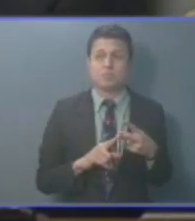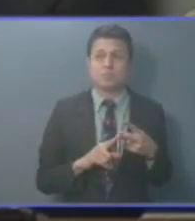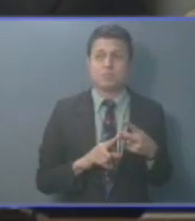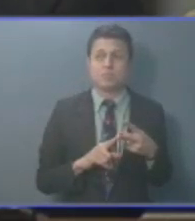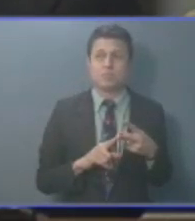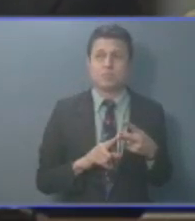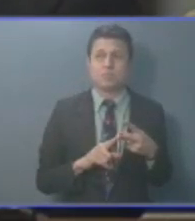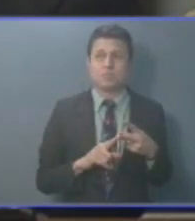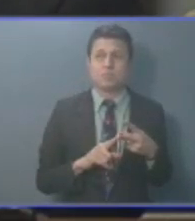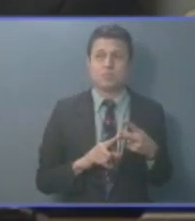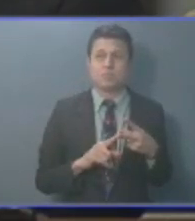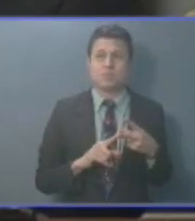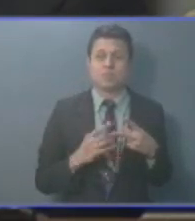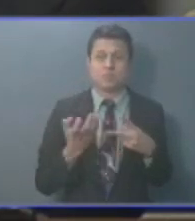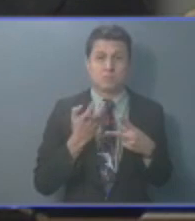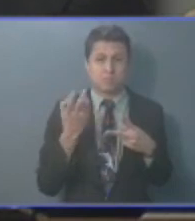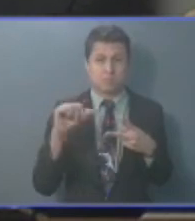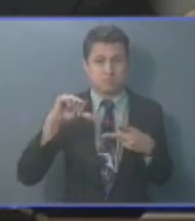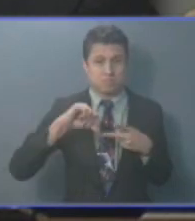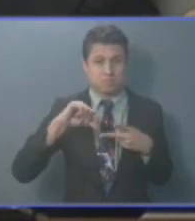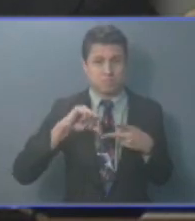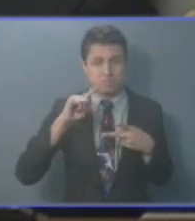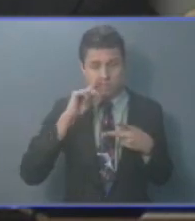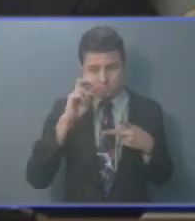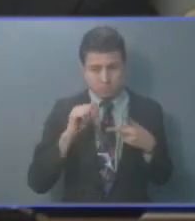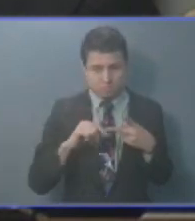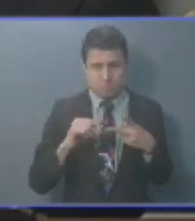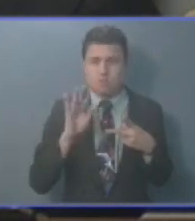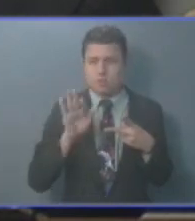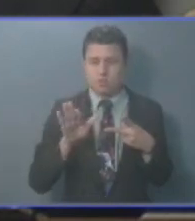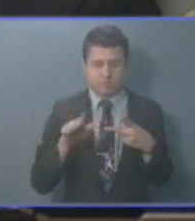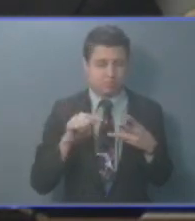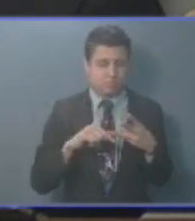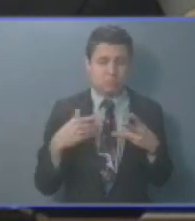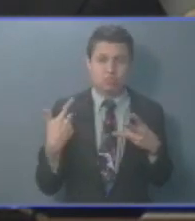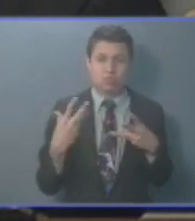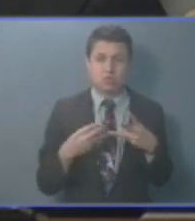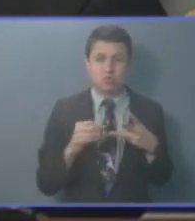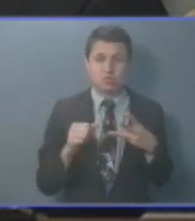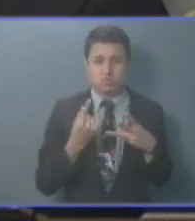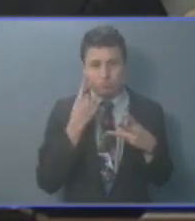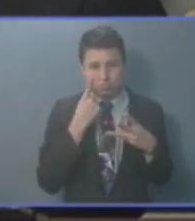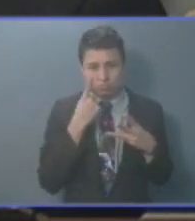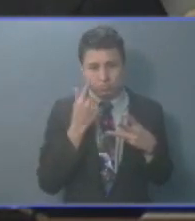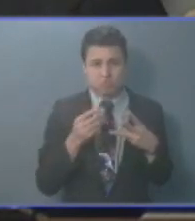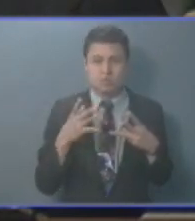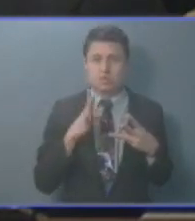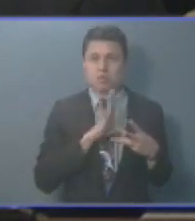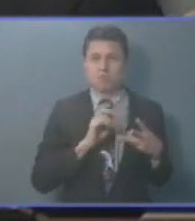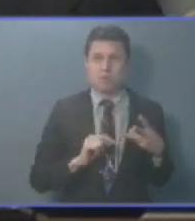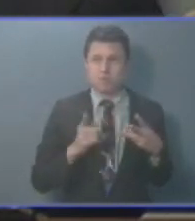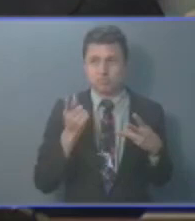Estudios Fiscales, que también haya aceptado este reto la Asociación de Auditores Independientes de El